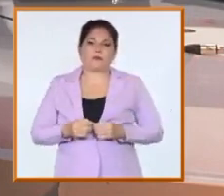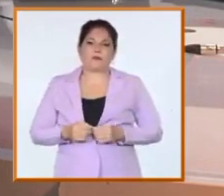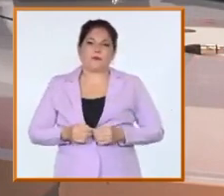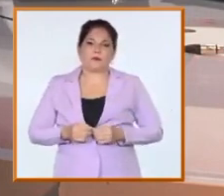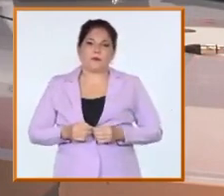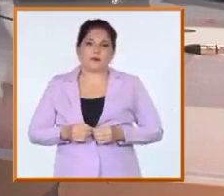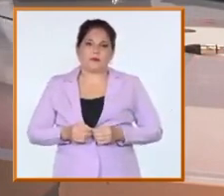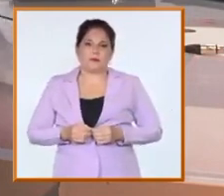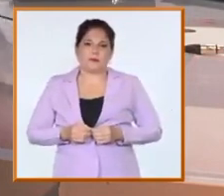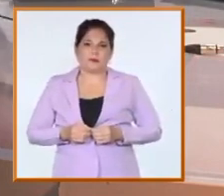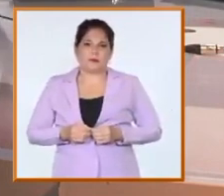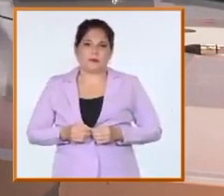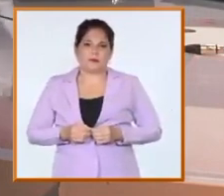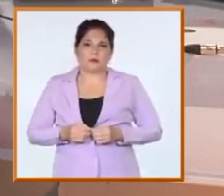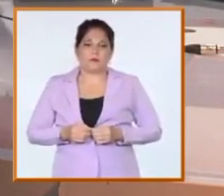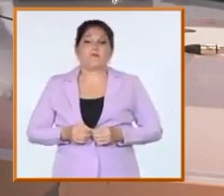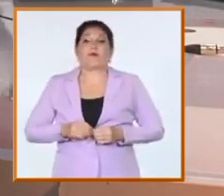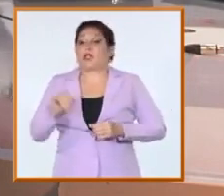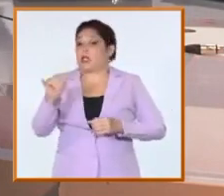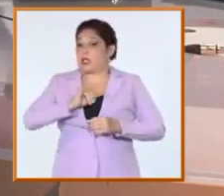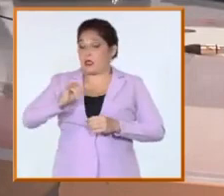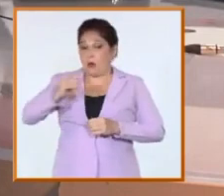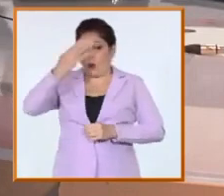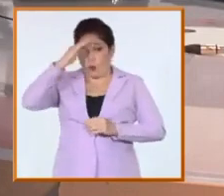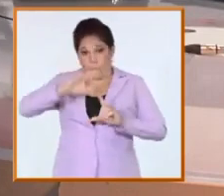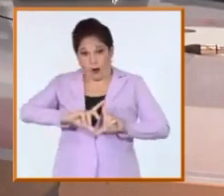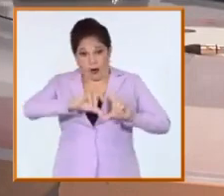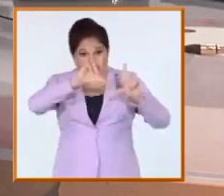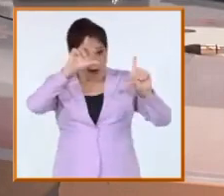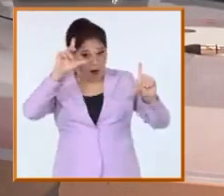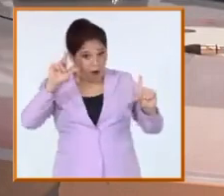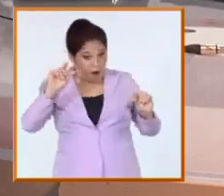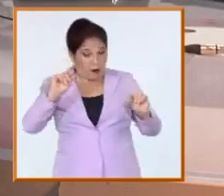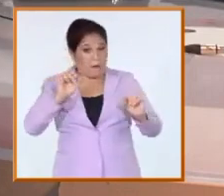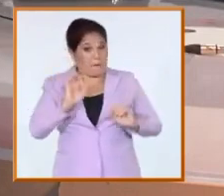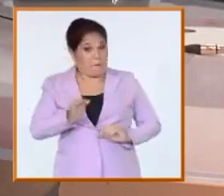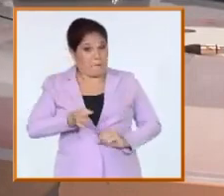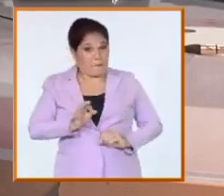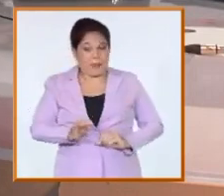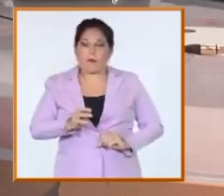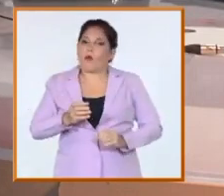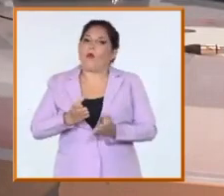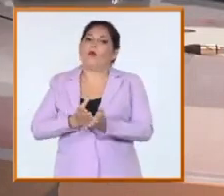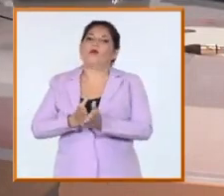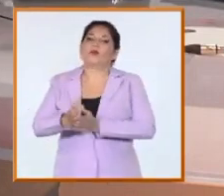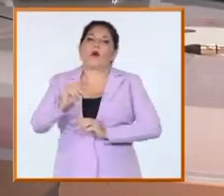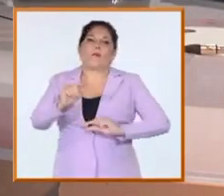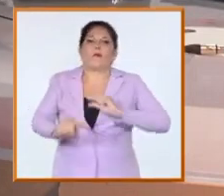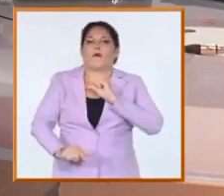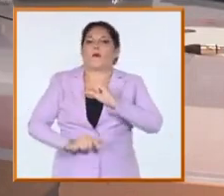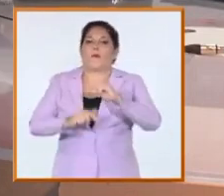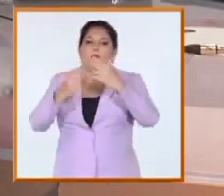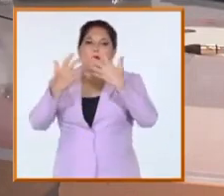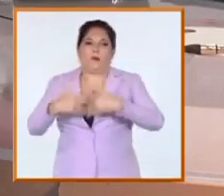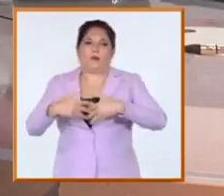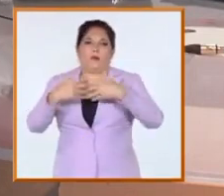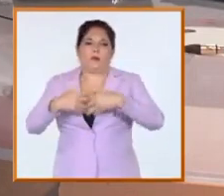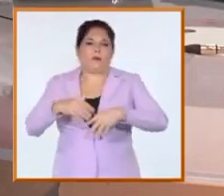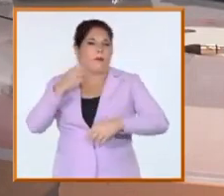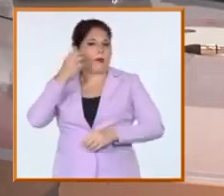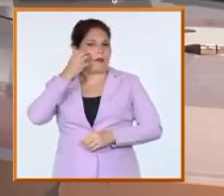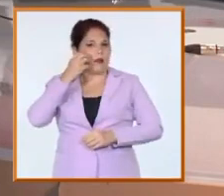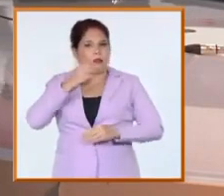lo territorial no están estas grandes inversiones de país en lo territorial se Sigue avanzando en la industria de materiales